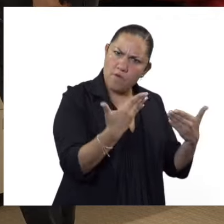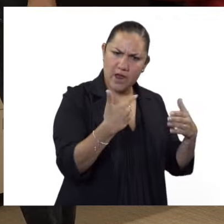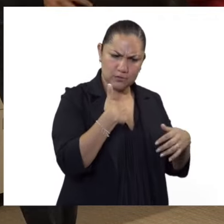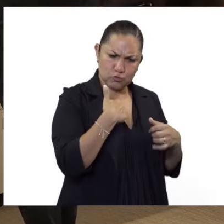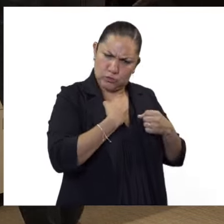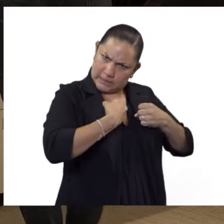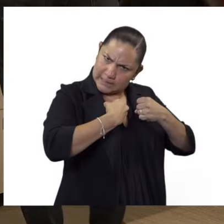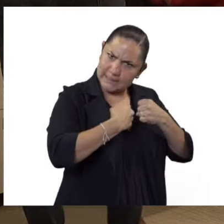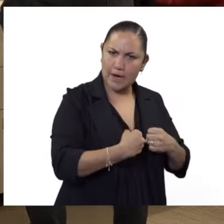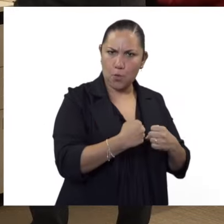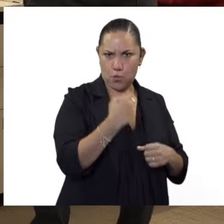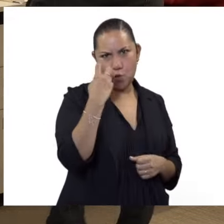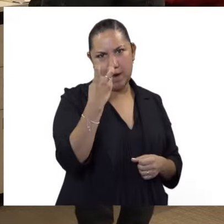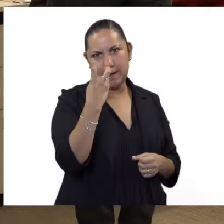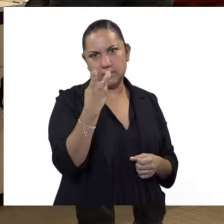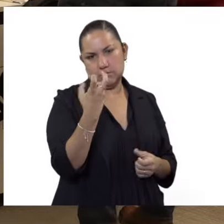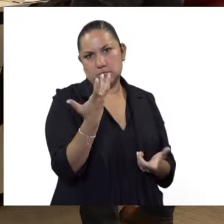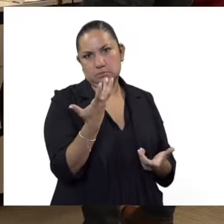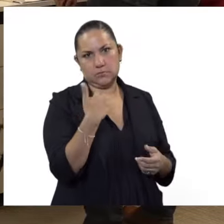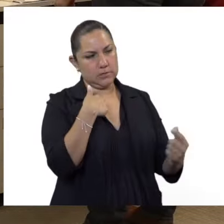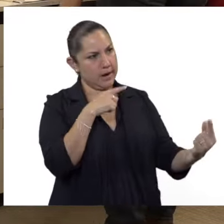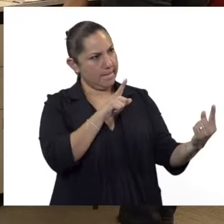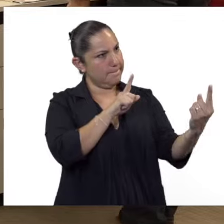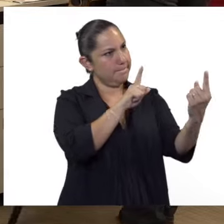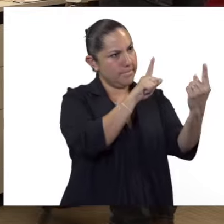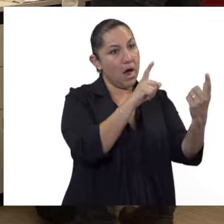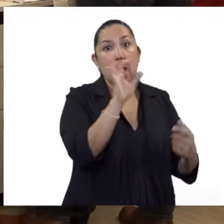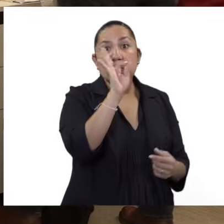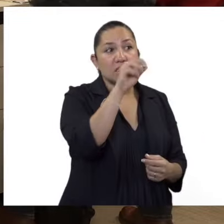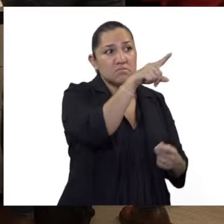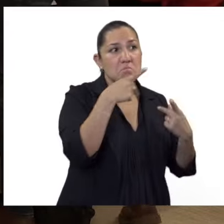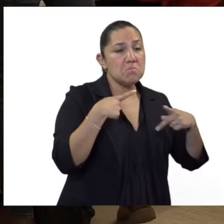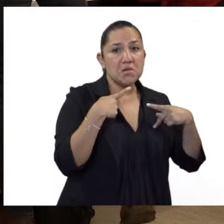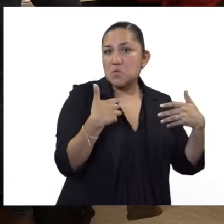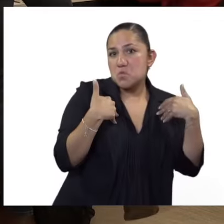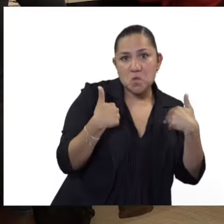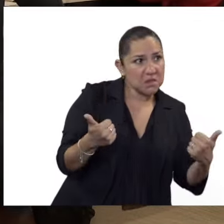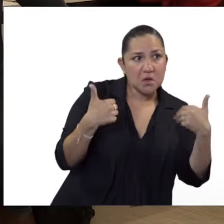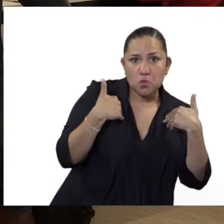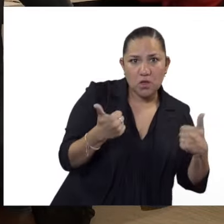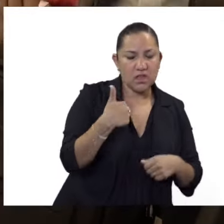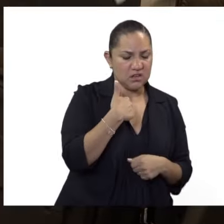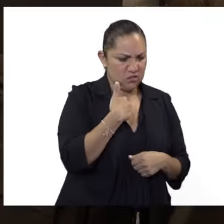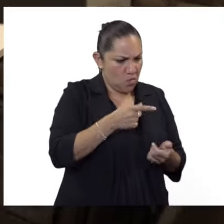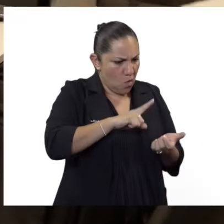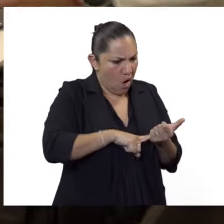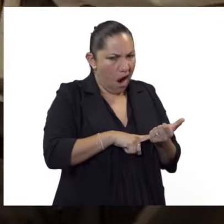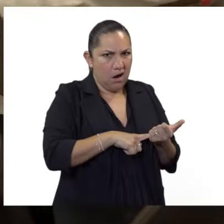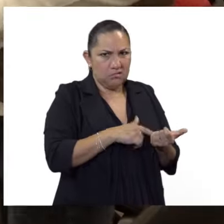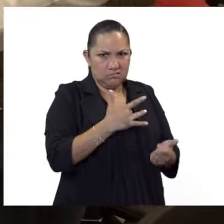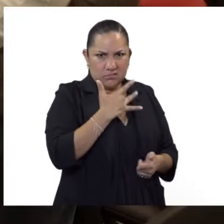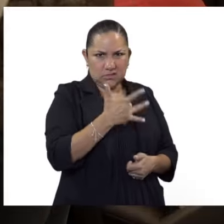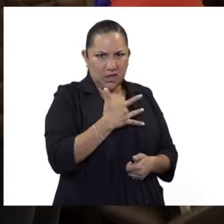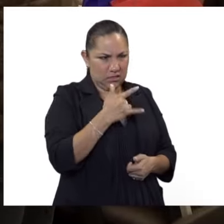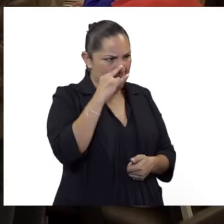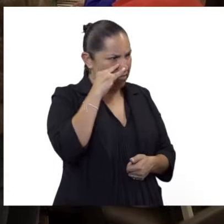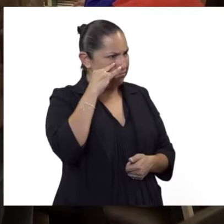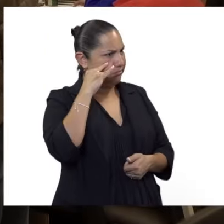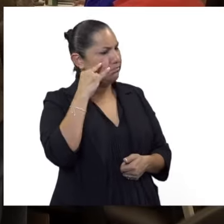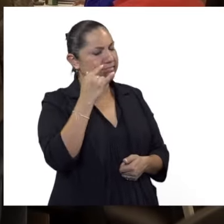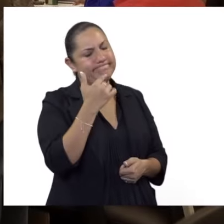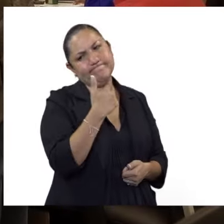enfrentarme con la gente que no entienda o terminaría yendo a mi casa no y en el trabajo lo mismo de hecho